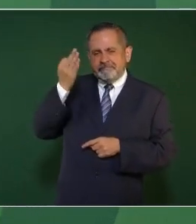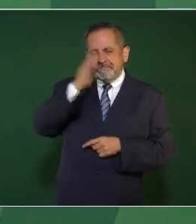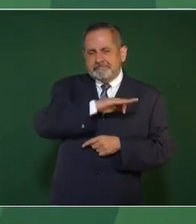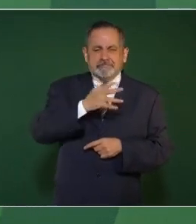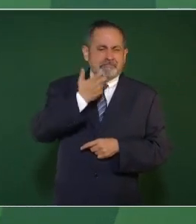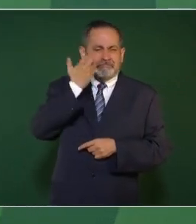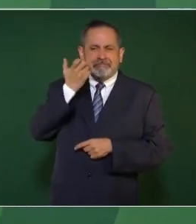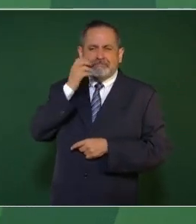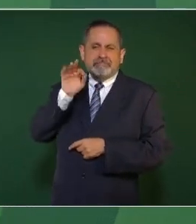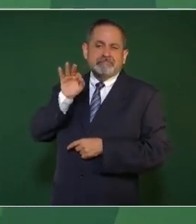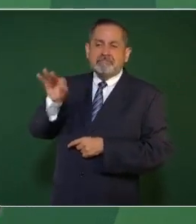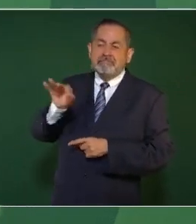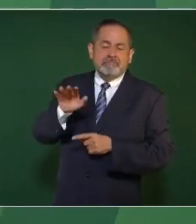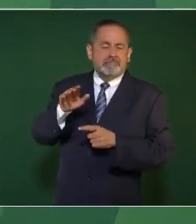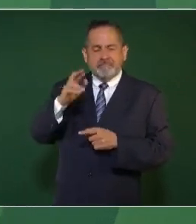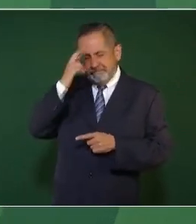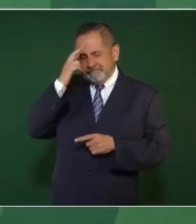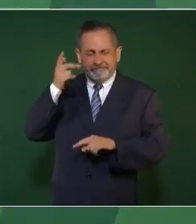acabar con el mito